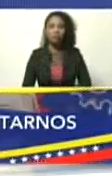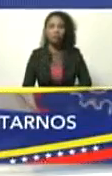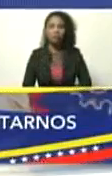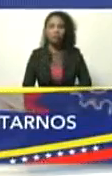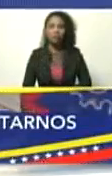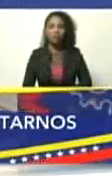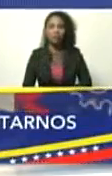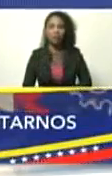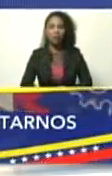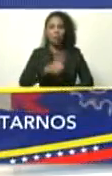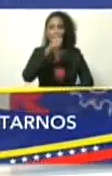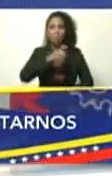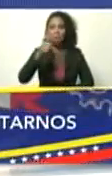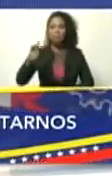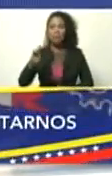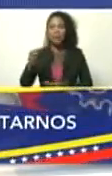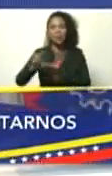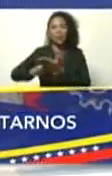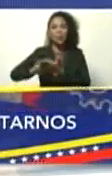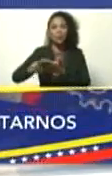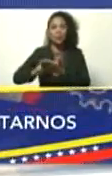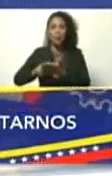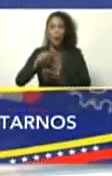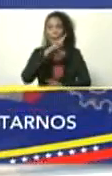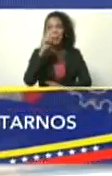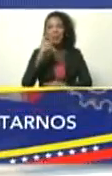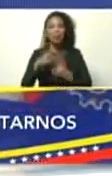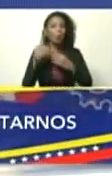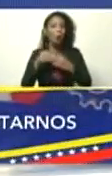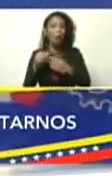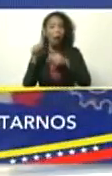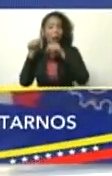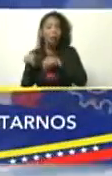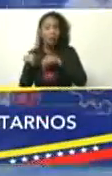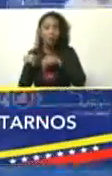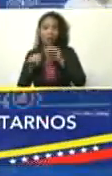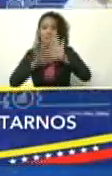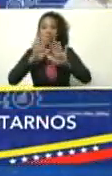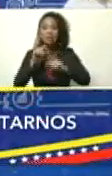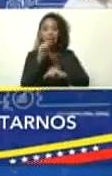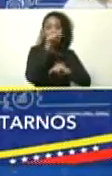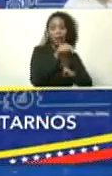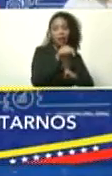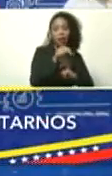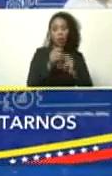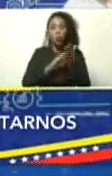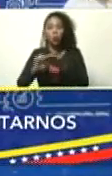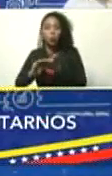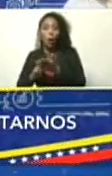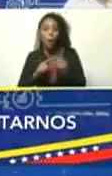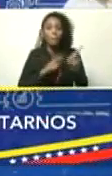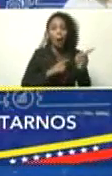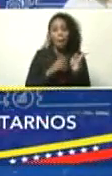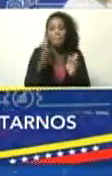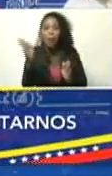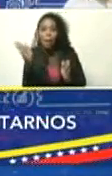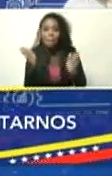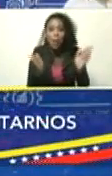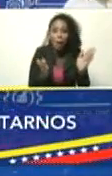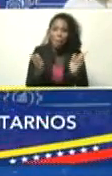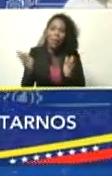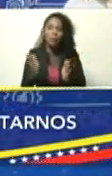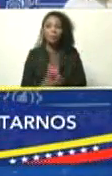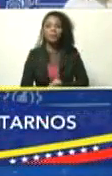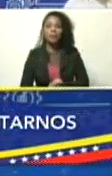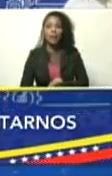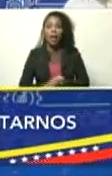Y la gente se resolvía, $20 por aquí, 15 por aquí, 20 por aquí. Y la cosa